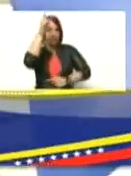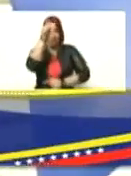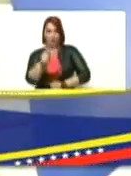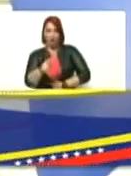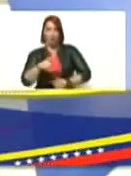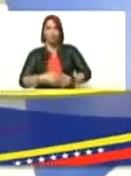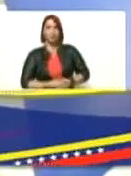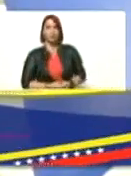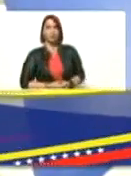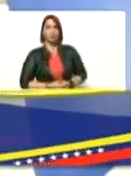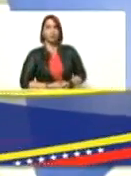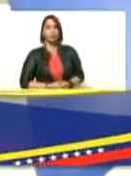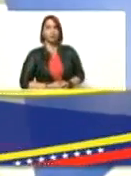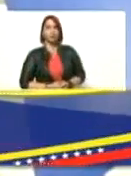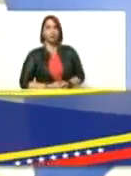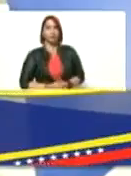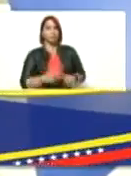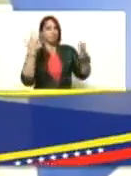Rafael Chávez Frías.